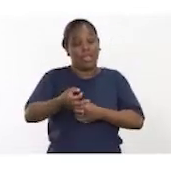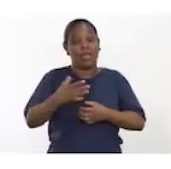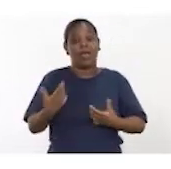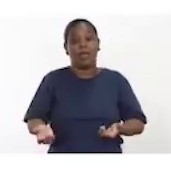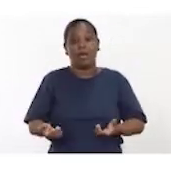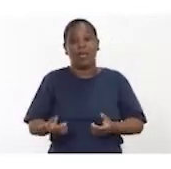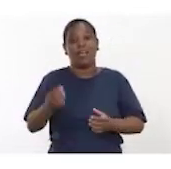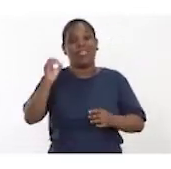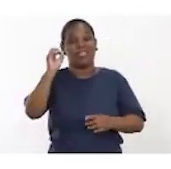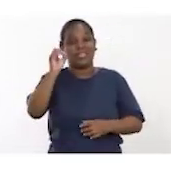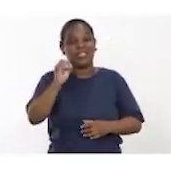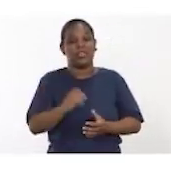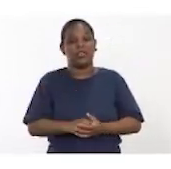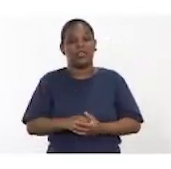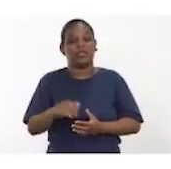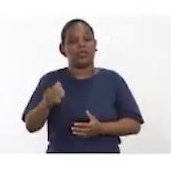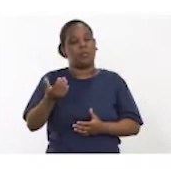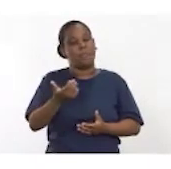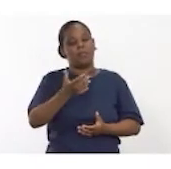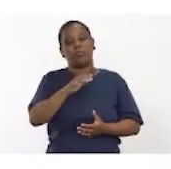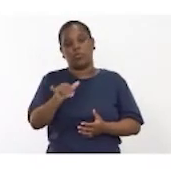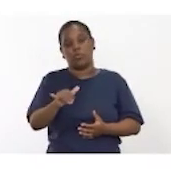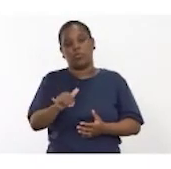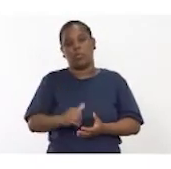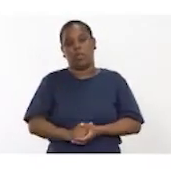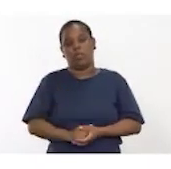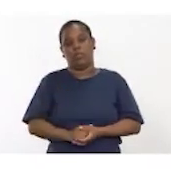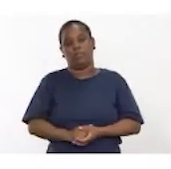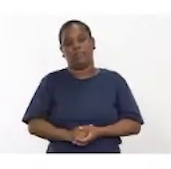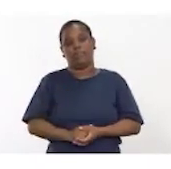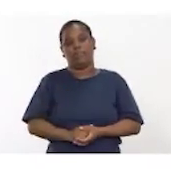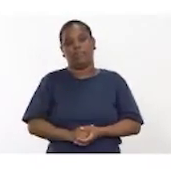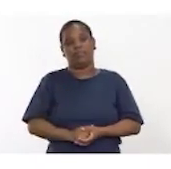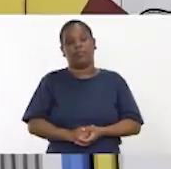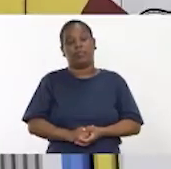de la bala es 0 y por lo tanto son iguales.